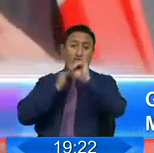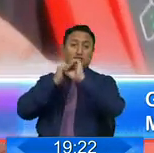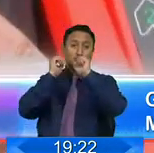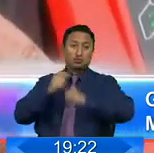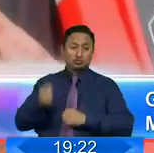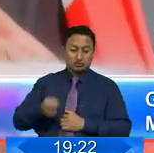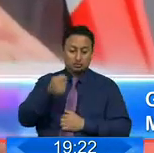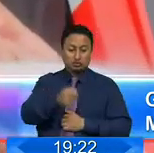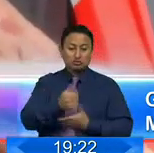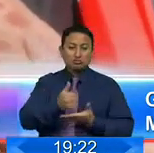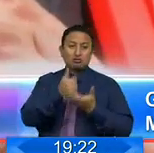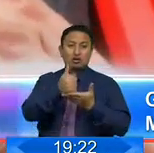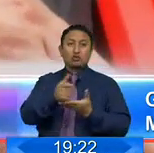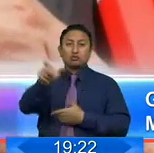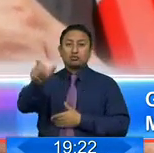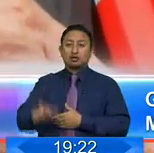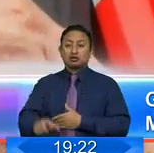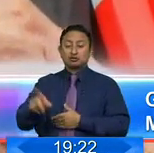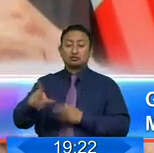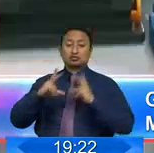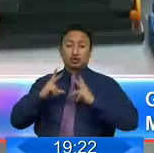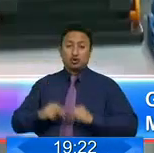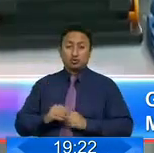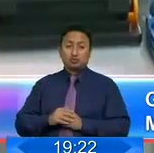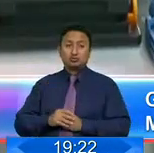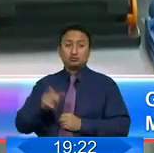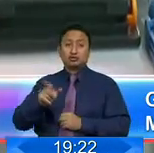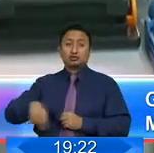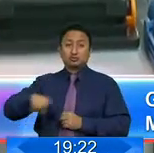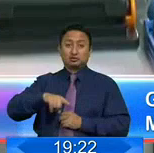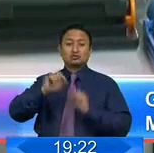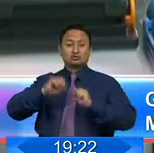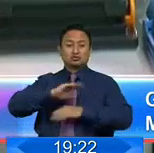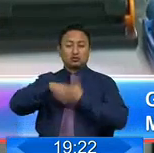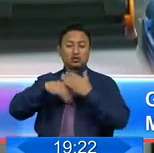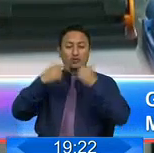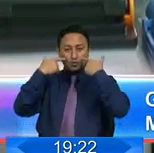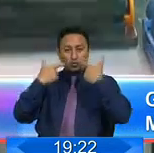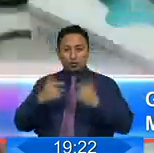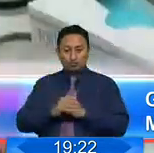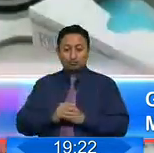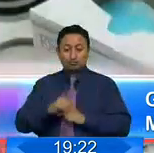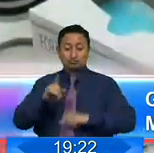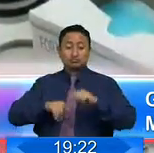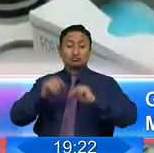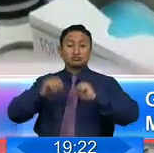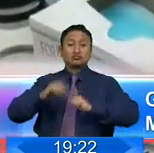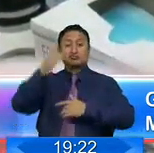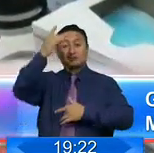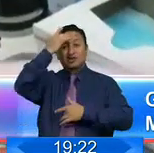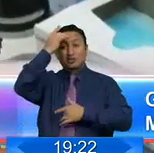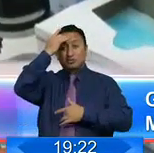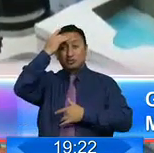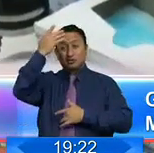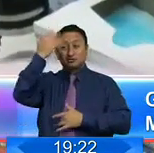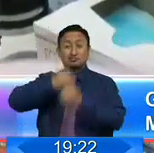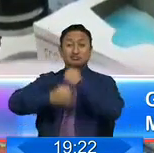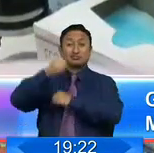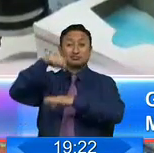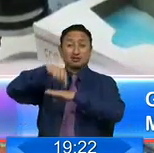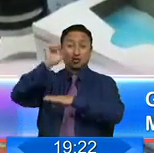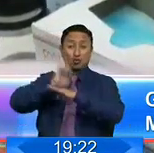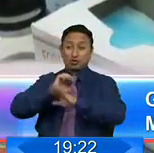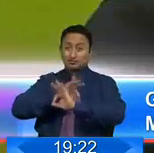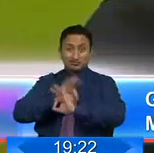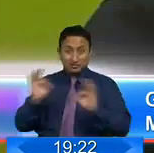que garanticen la salud tanto de los migrantes como de la población local. Se han detectado cuadros importados de enfermedades que hace mucho tiempo Ecuador las había